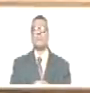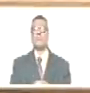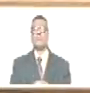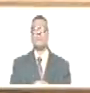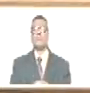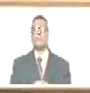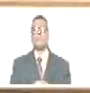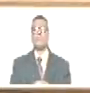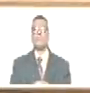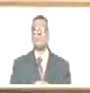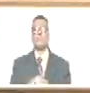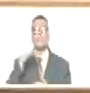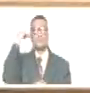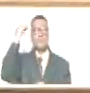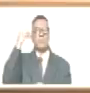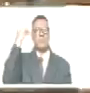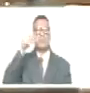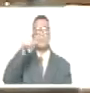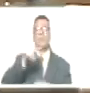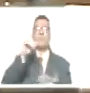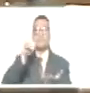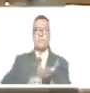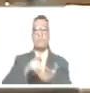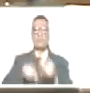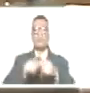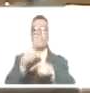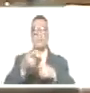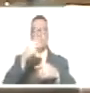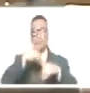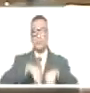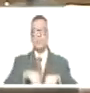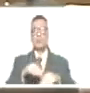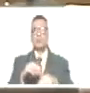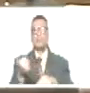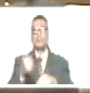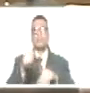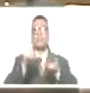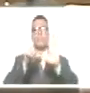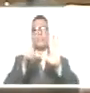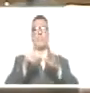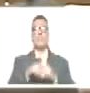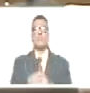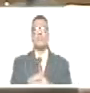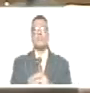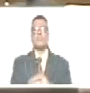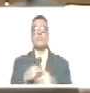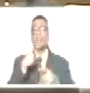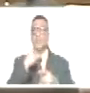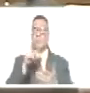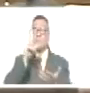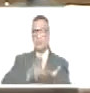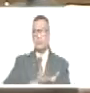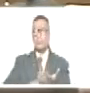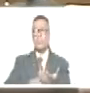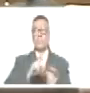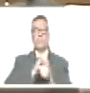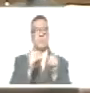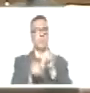En consideración, aprobado. Siguiente. Décimo sexto, se sugiere aprobar sin modificación